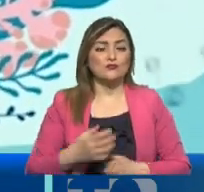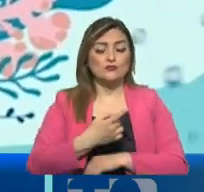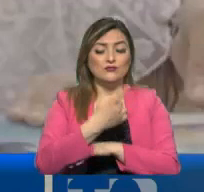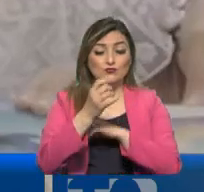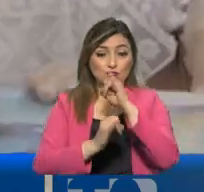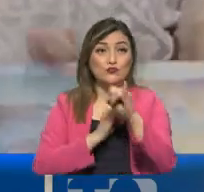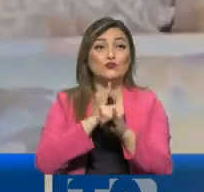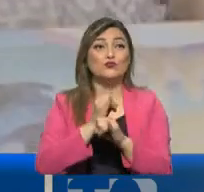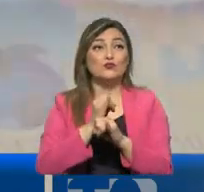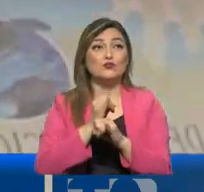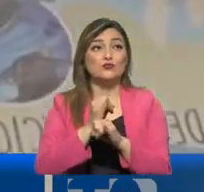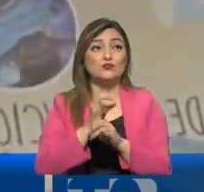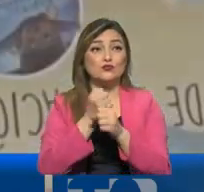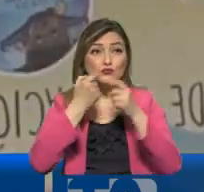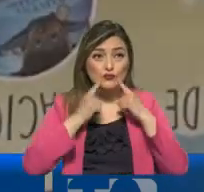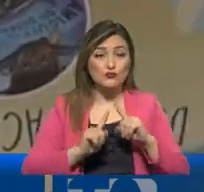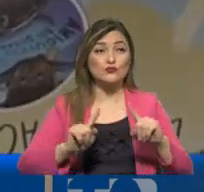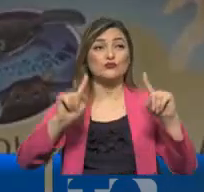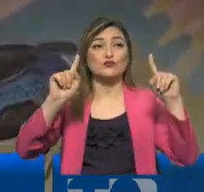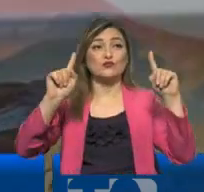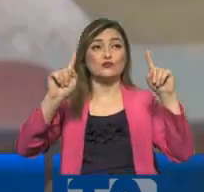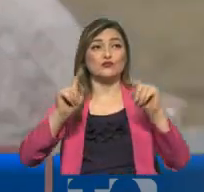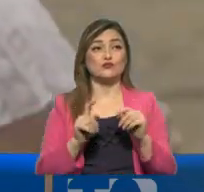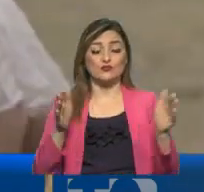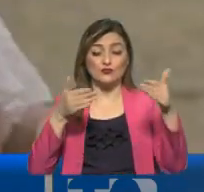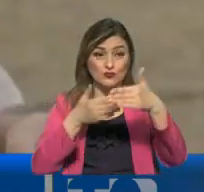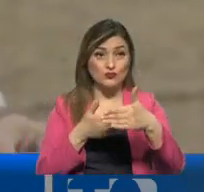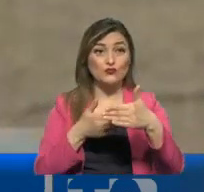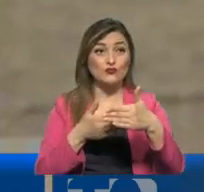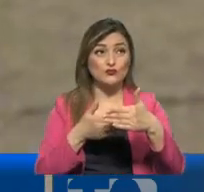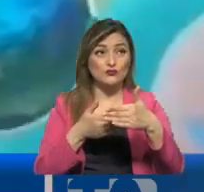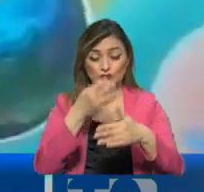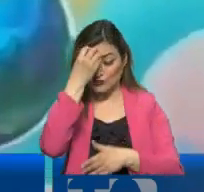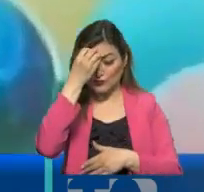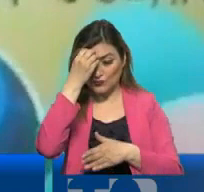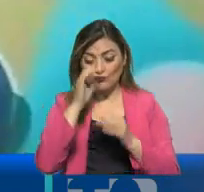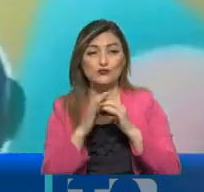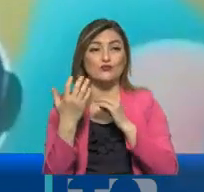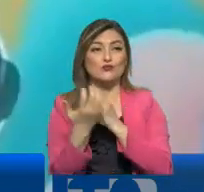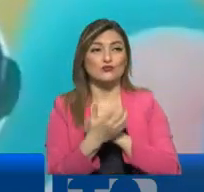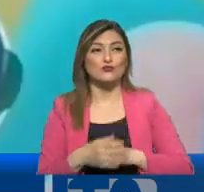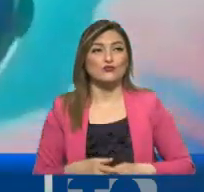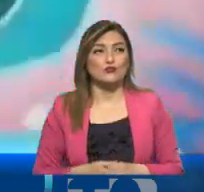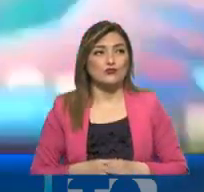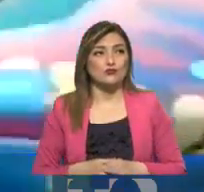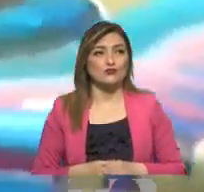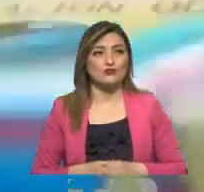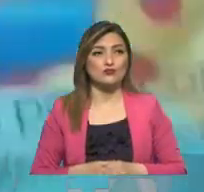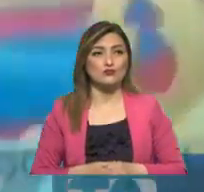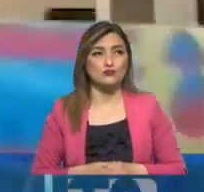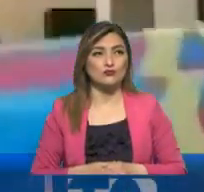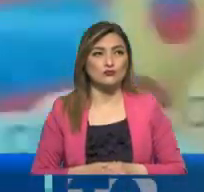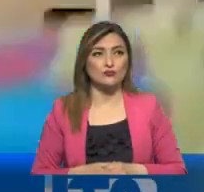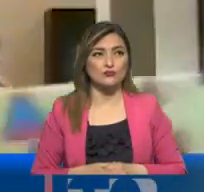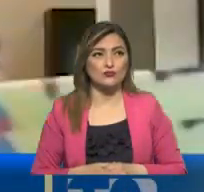de los Océanos, hizo el lanzamiento de un kit para niños de educación oceánica. Este es el kit que estamos nosotros